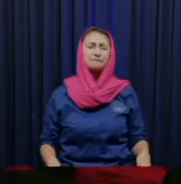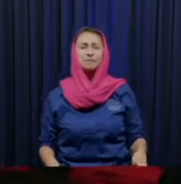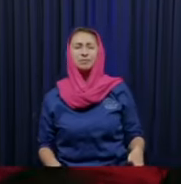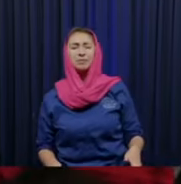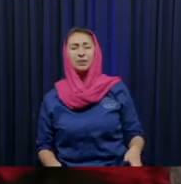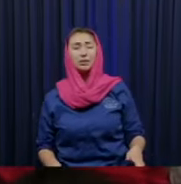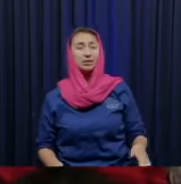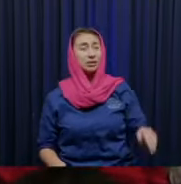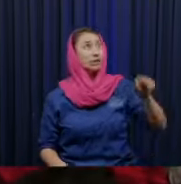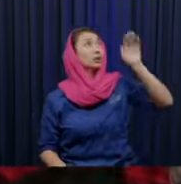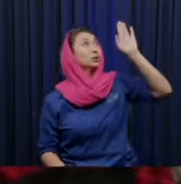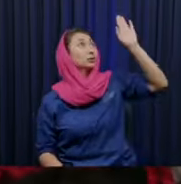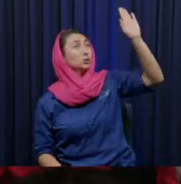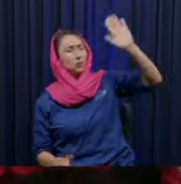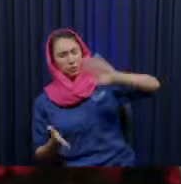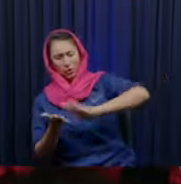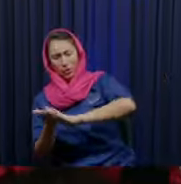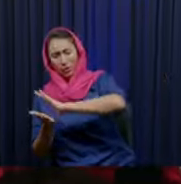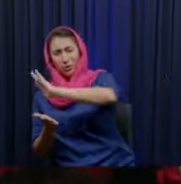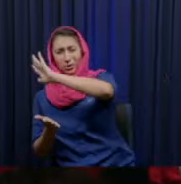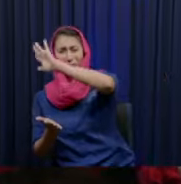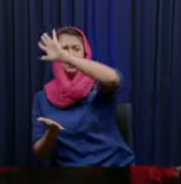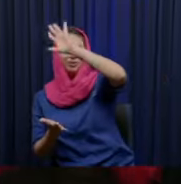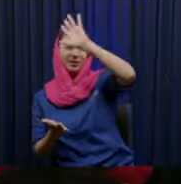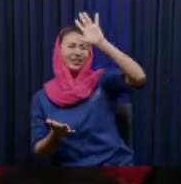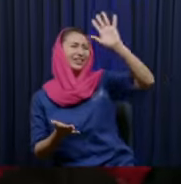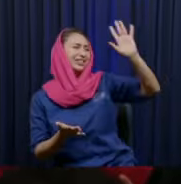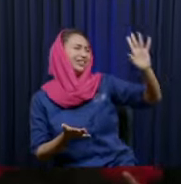Y tu gloria